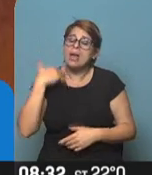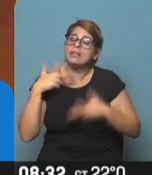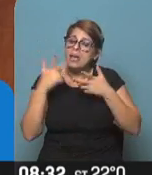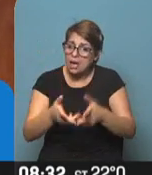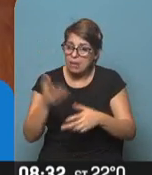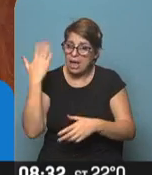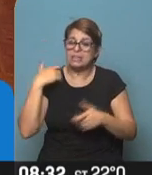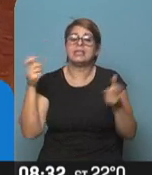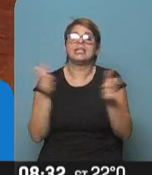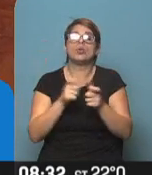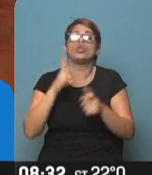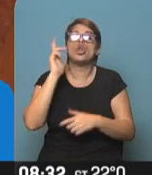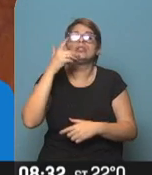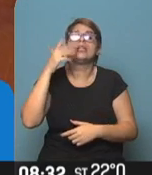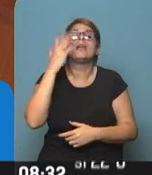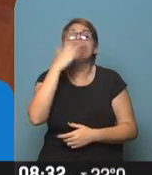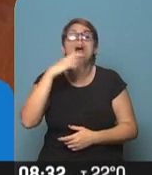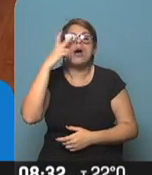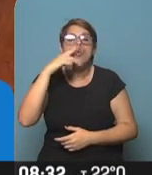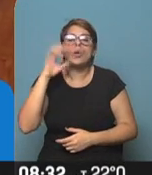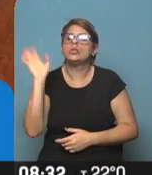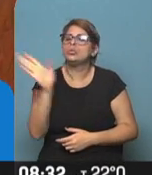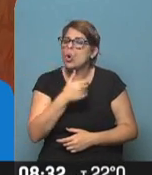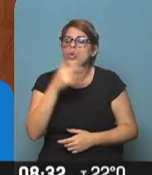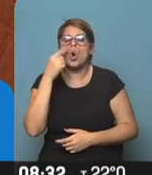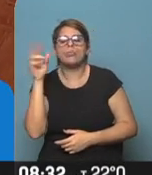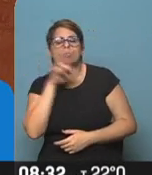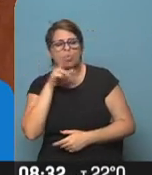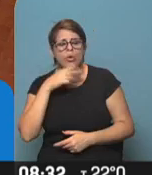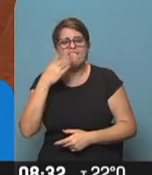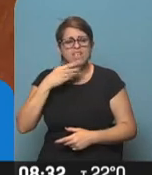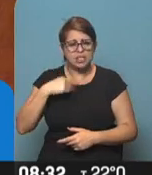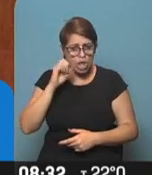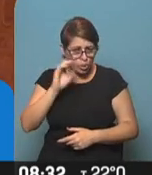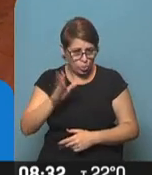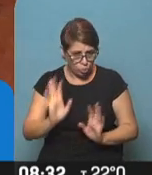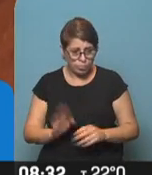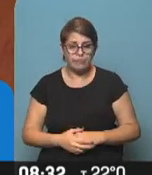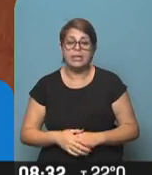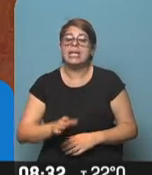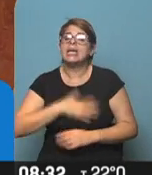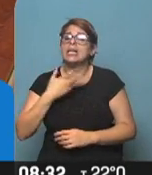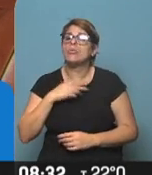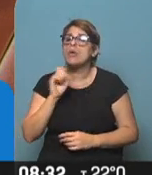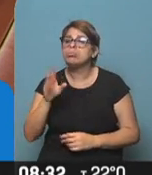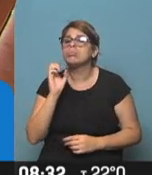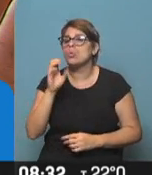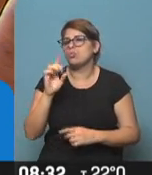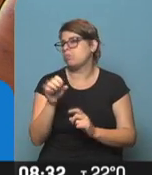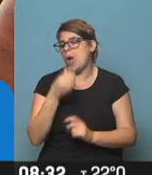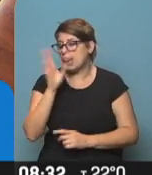la reunión en el bauen porque todos y todas somos hinchas del fútbol y lo que somos hinchas un club y nos enamoramos un club y